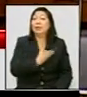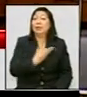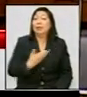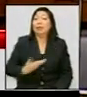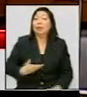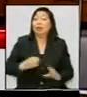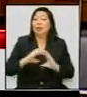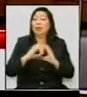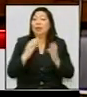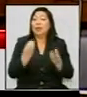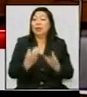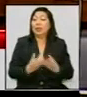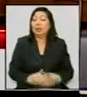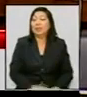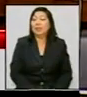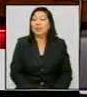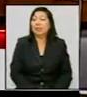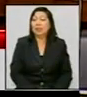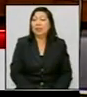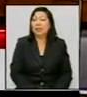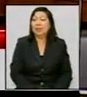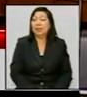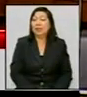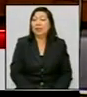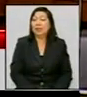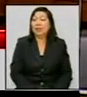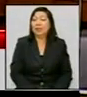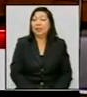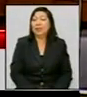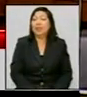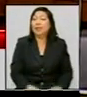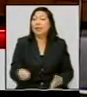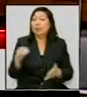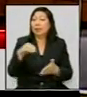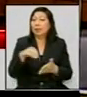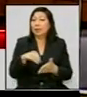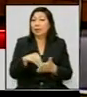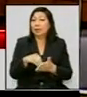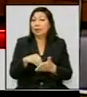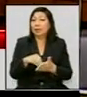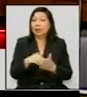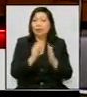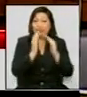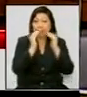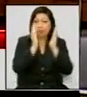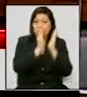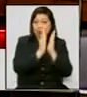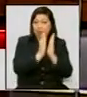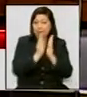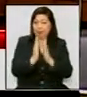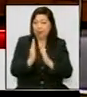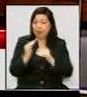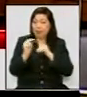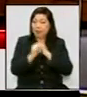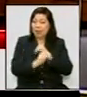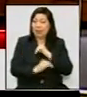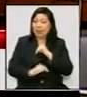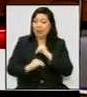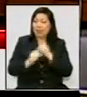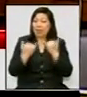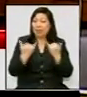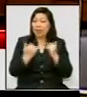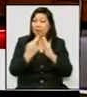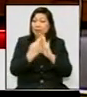del Congreso. Dice: cumplir con el ordenamiento jurídico de la nación y